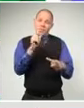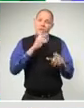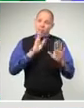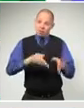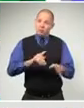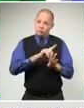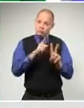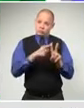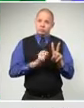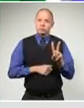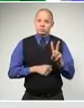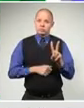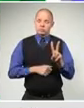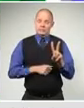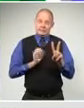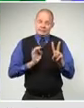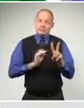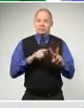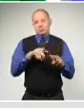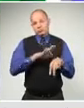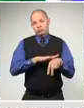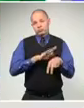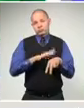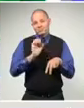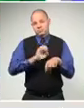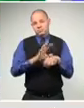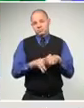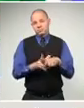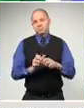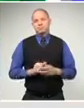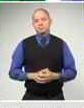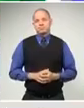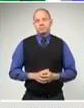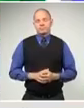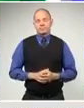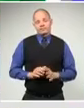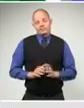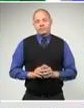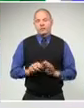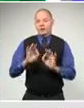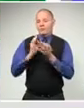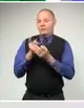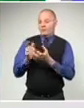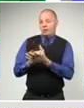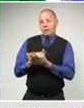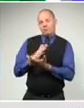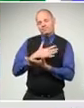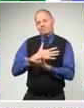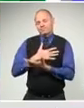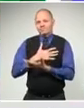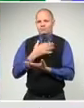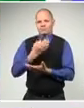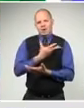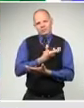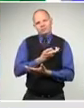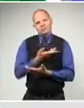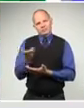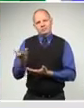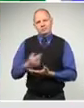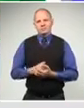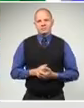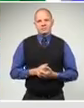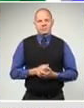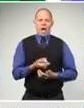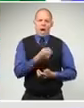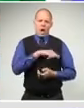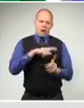con COVID-19 en nuestro país y dando las condolencias a sus familiares y amistades. Fallece